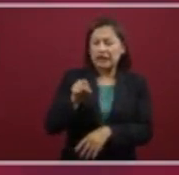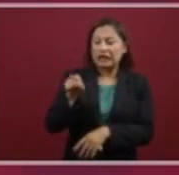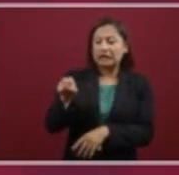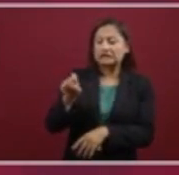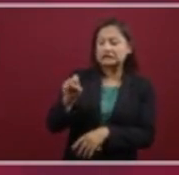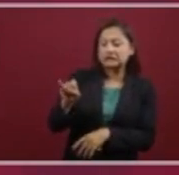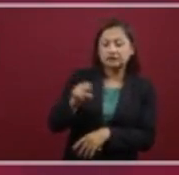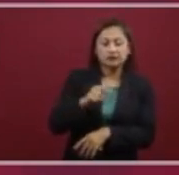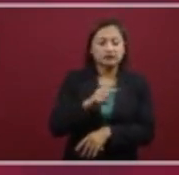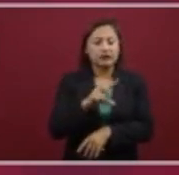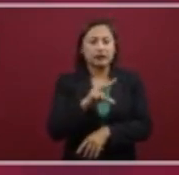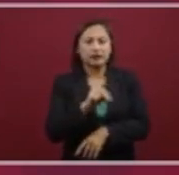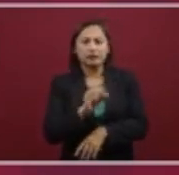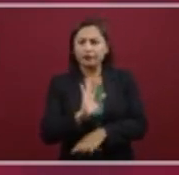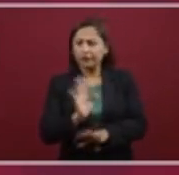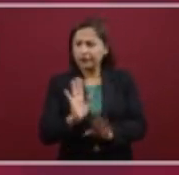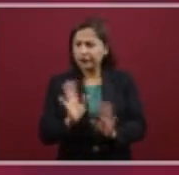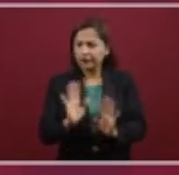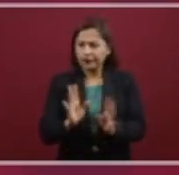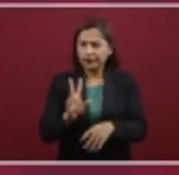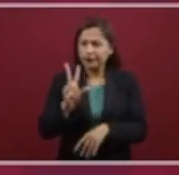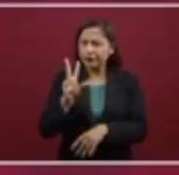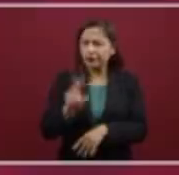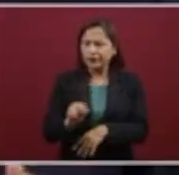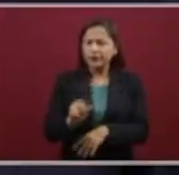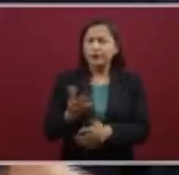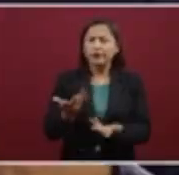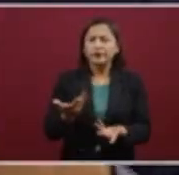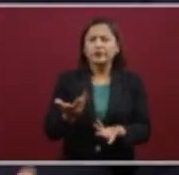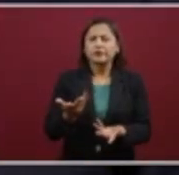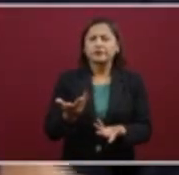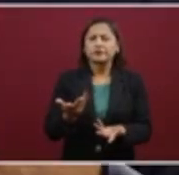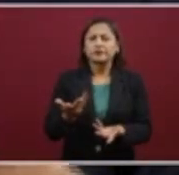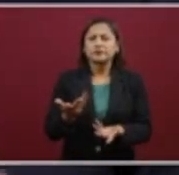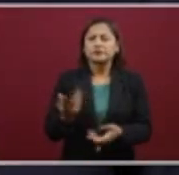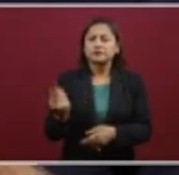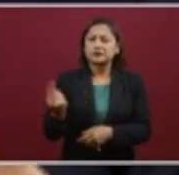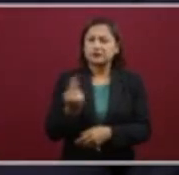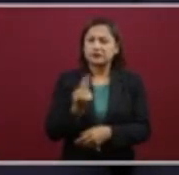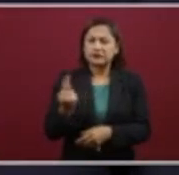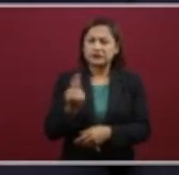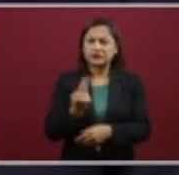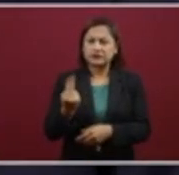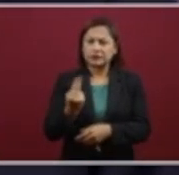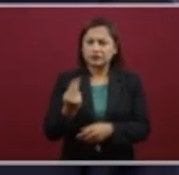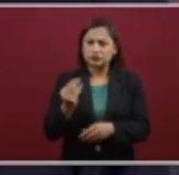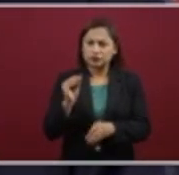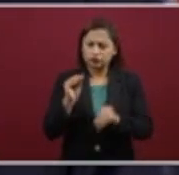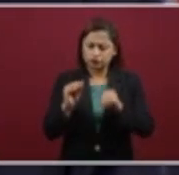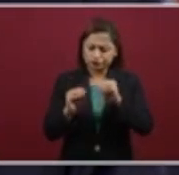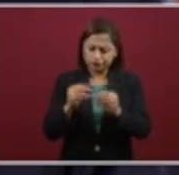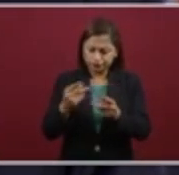que podamos aplicar el plan